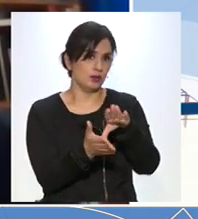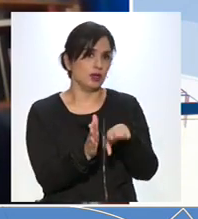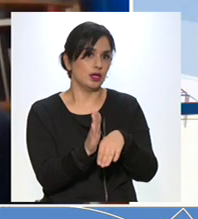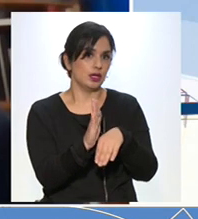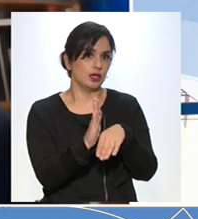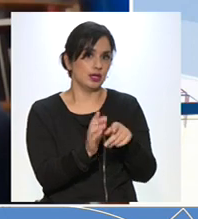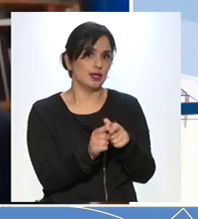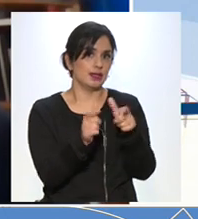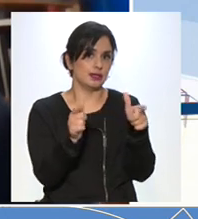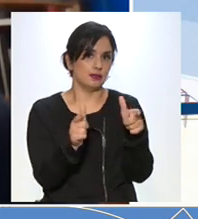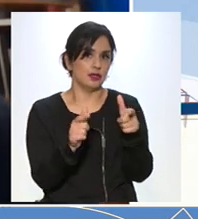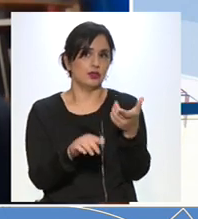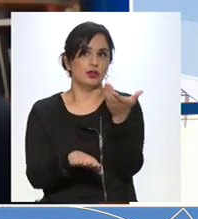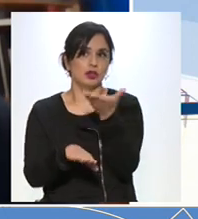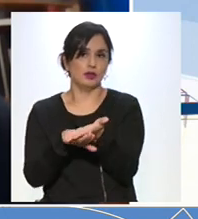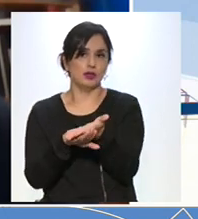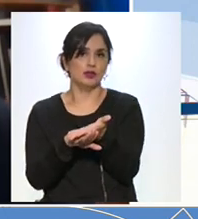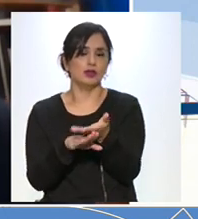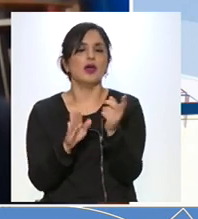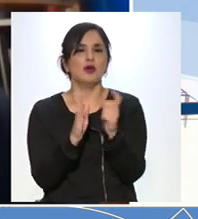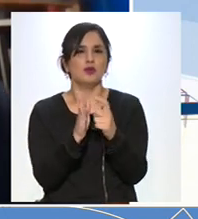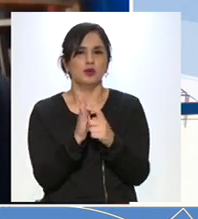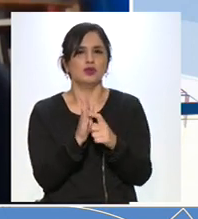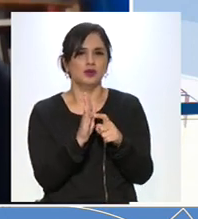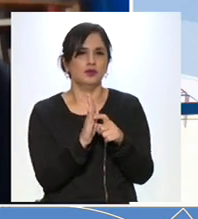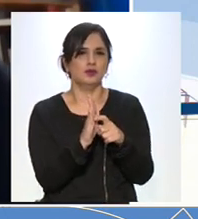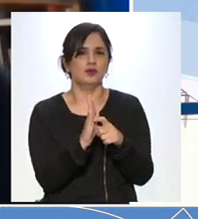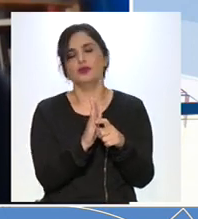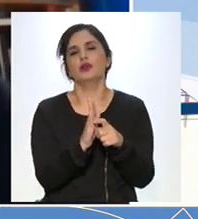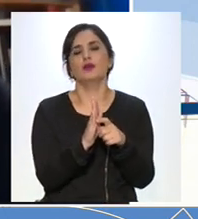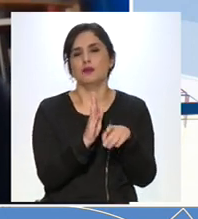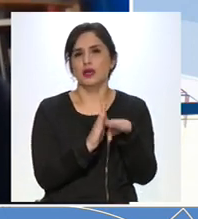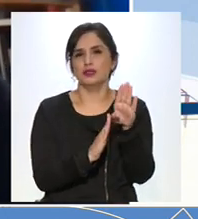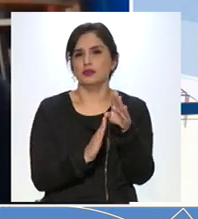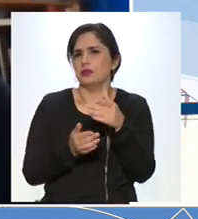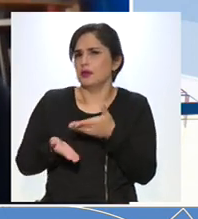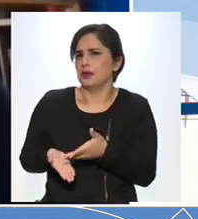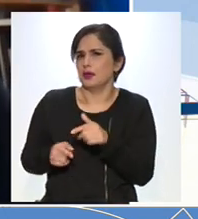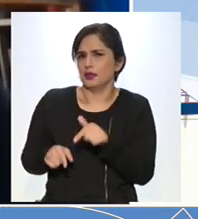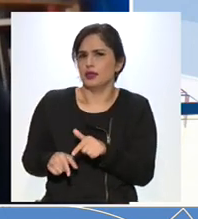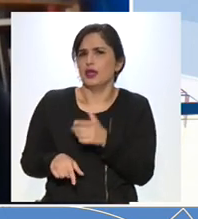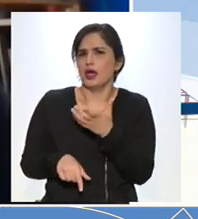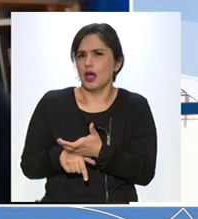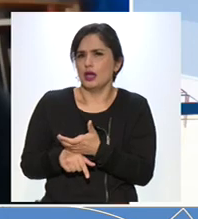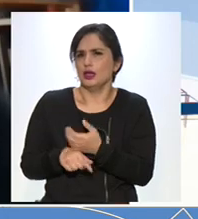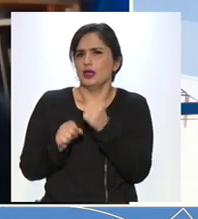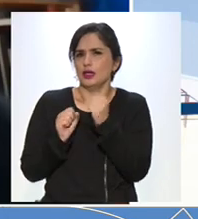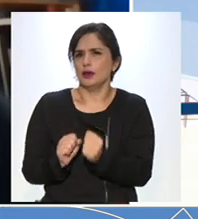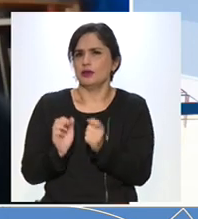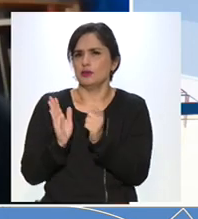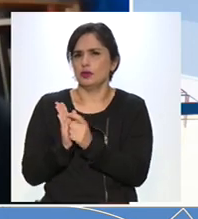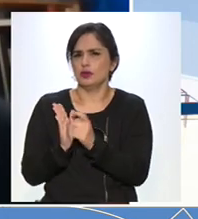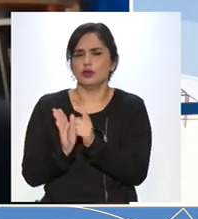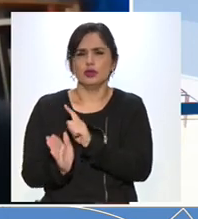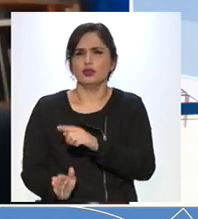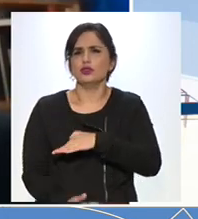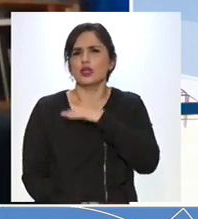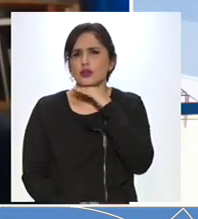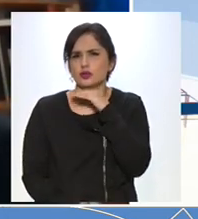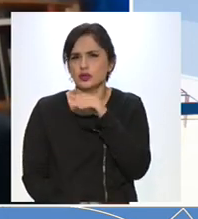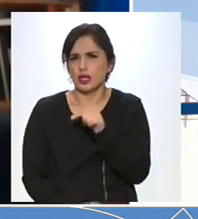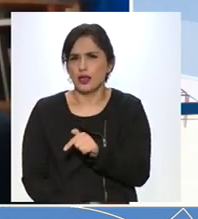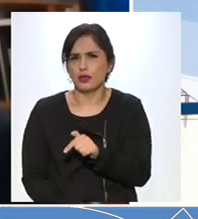llevan a mayor inversión y a más capacidad productiva. Entonces mi pregunta es, ¿existe capacidad productiva no ocupada en la economía?